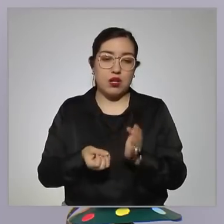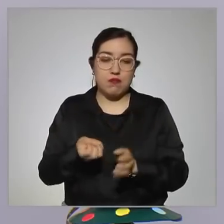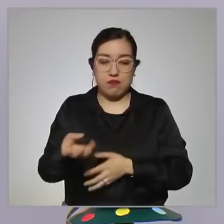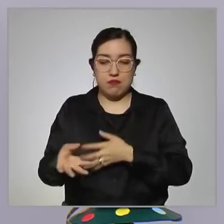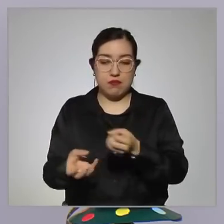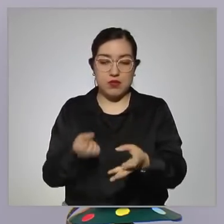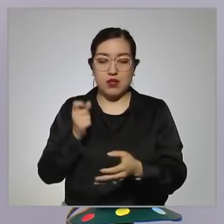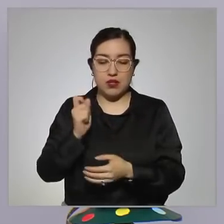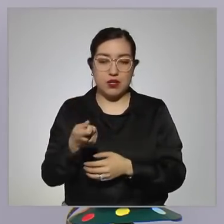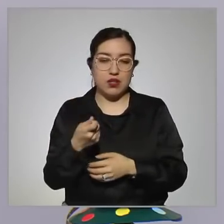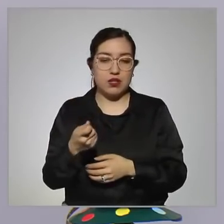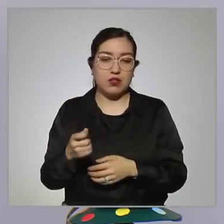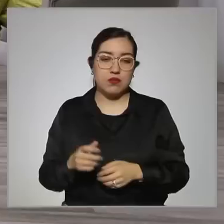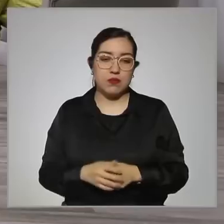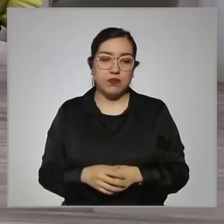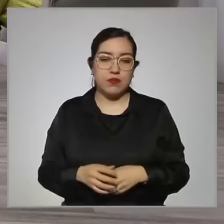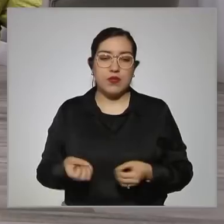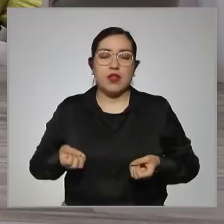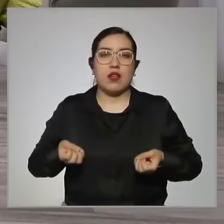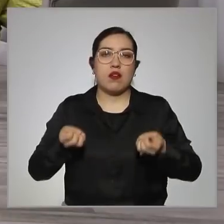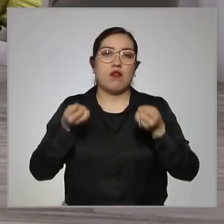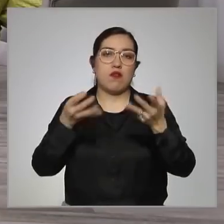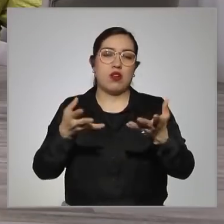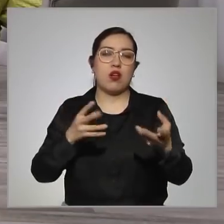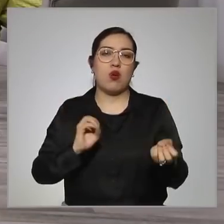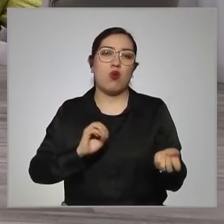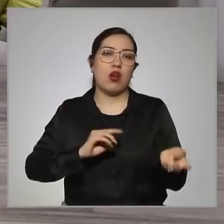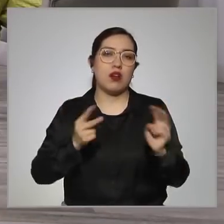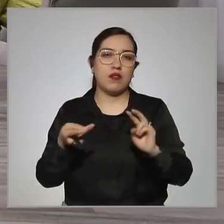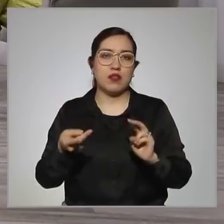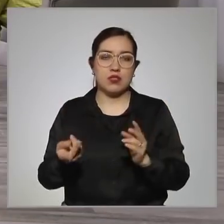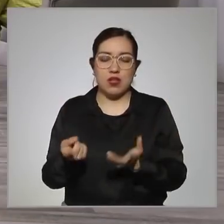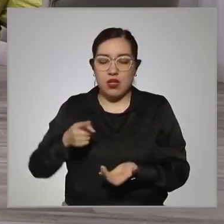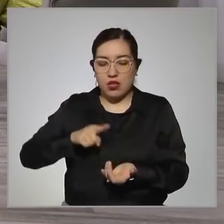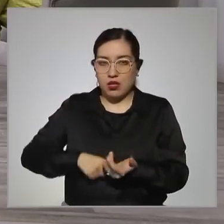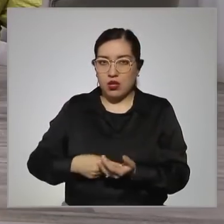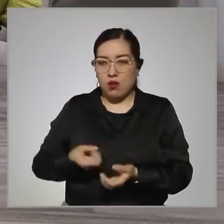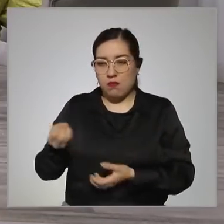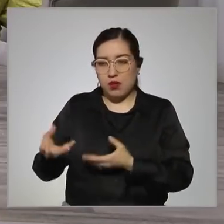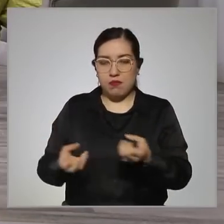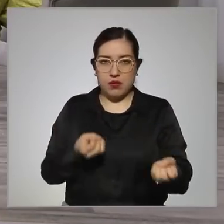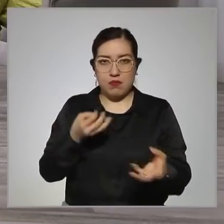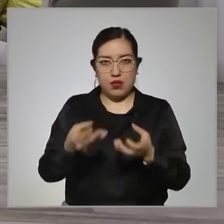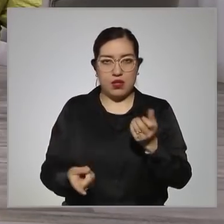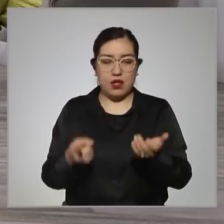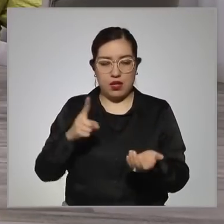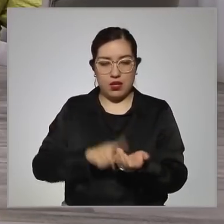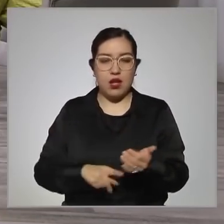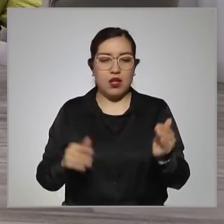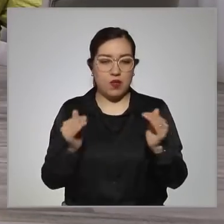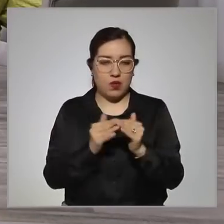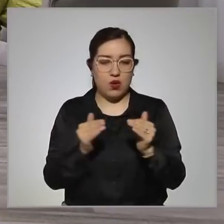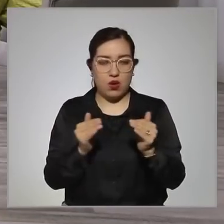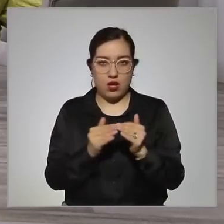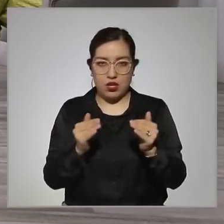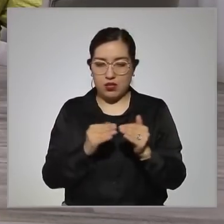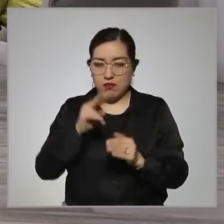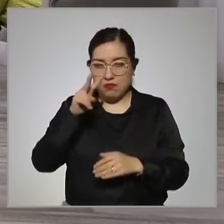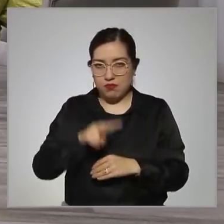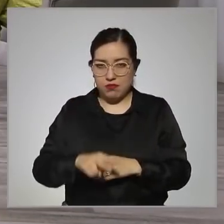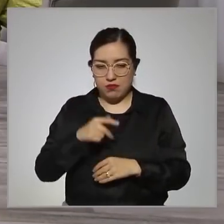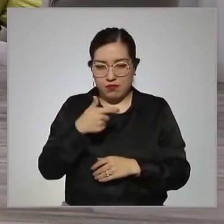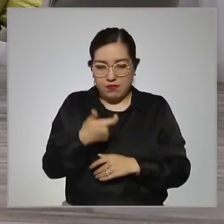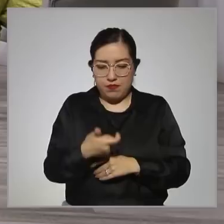la espaldas noción. o de frente? Puede ser yo he visto ambas Sí, modalidades, ¿no? sí, Pero la sí, idea sí. es que ingrese efectivo, ¿no? O que